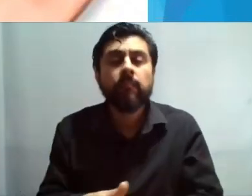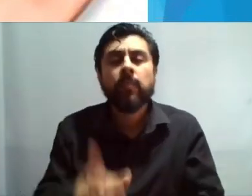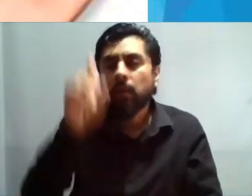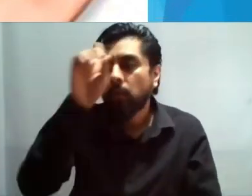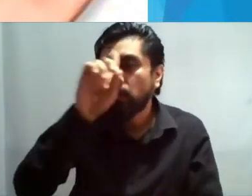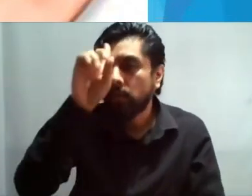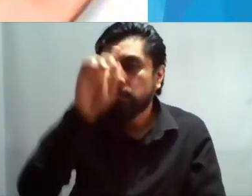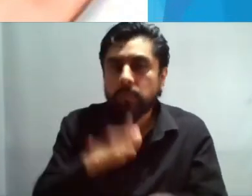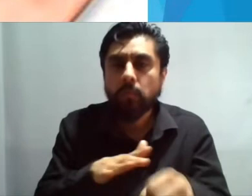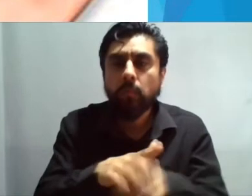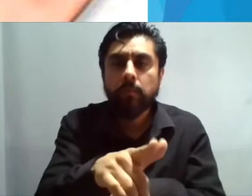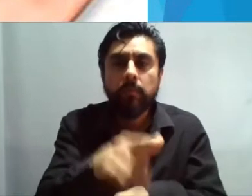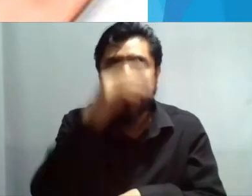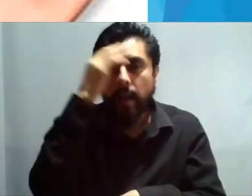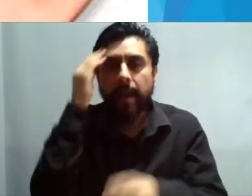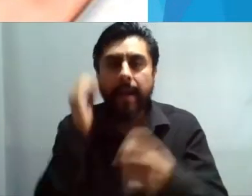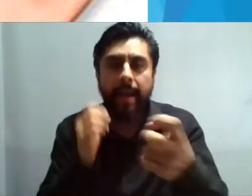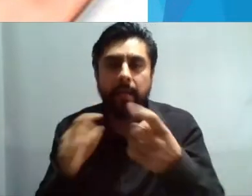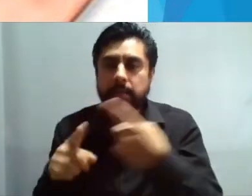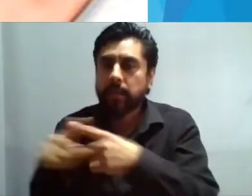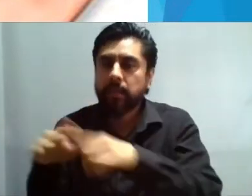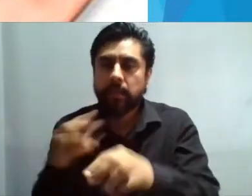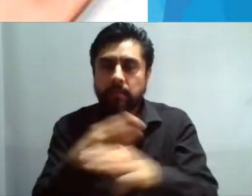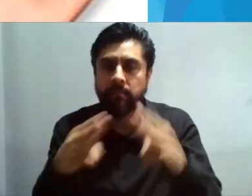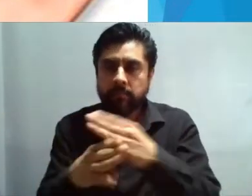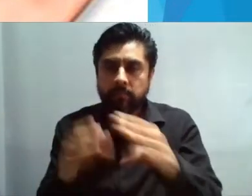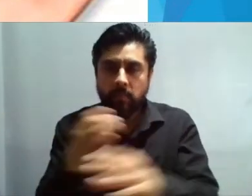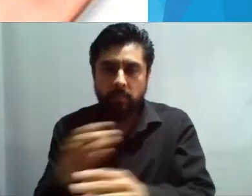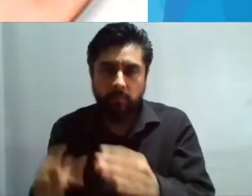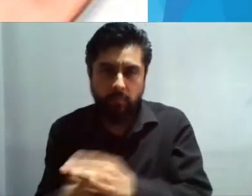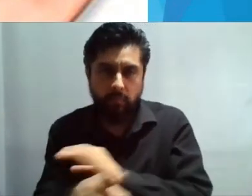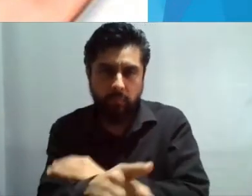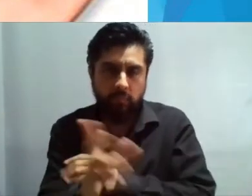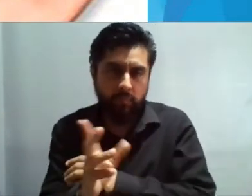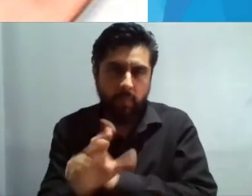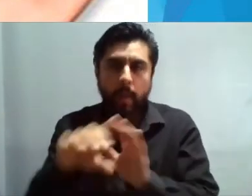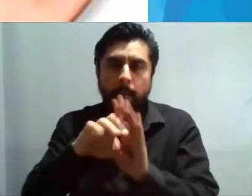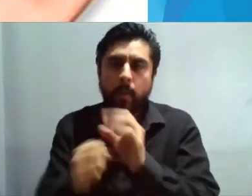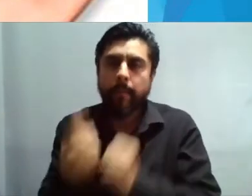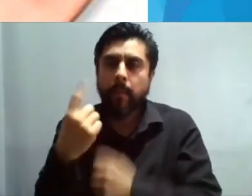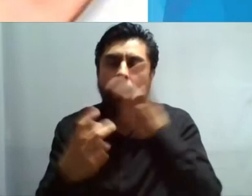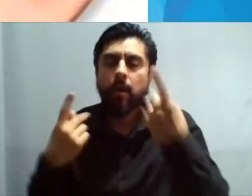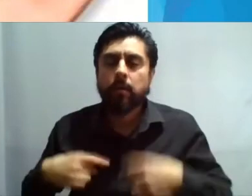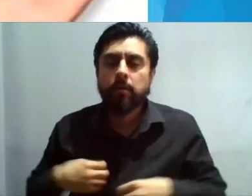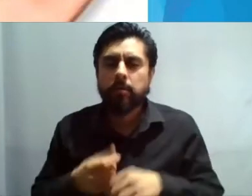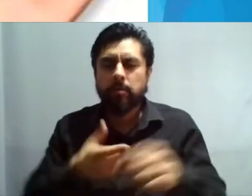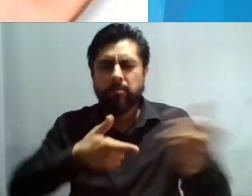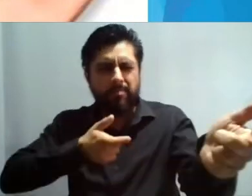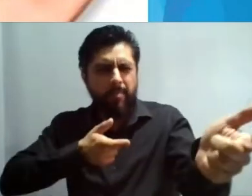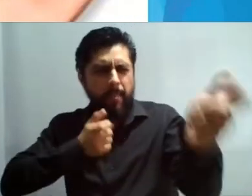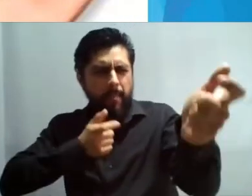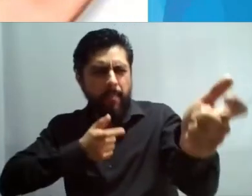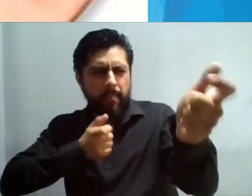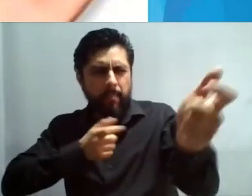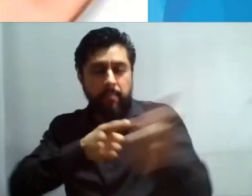protección especial, por ejemplo, quien se dedica al tiro deportivo, a cazar, hay ciertas válvulas